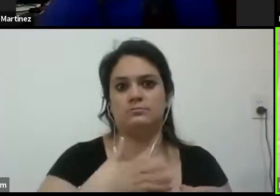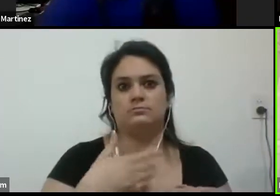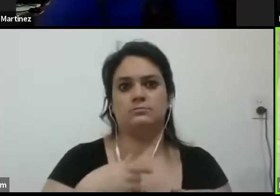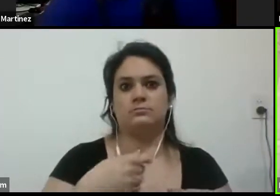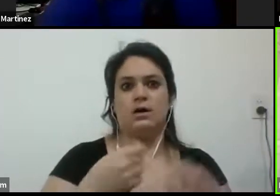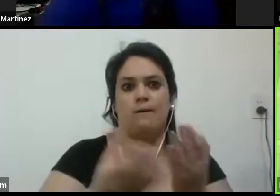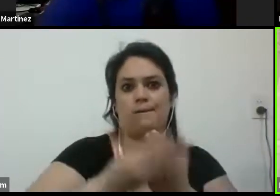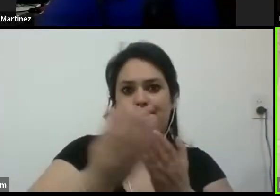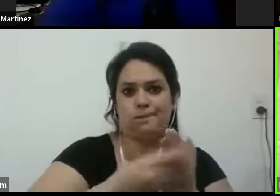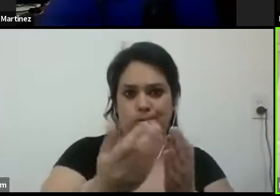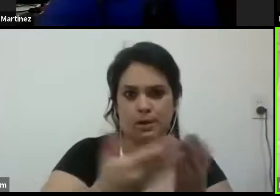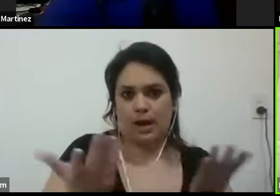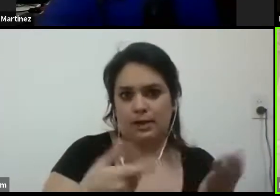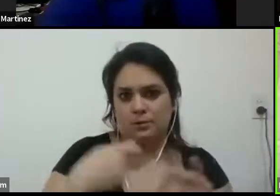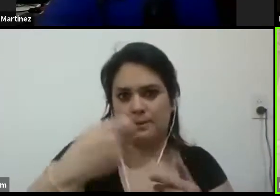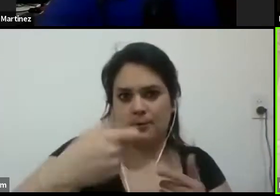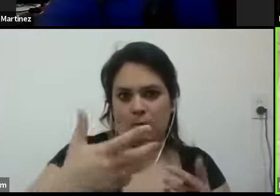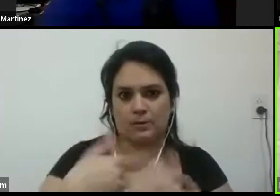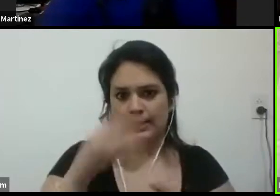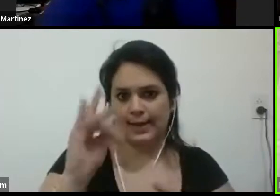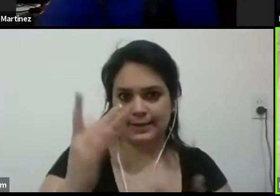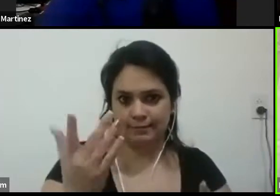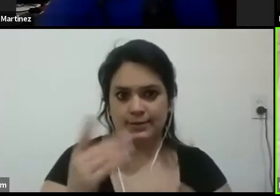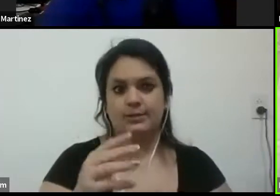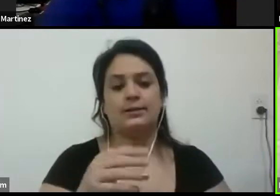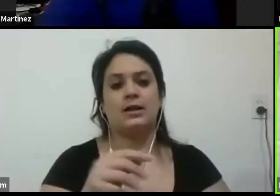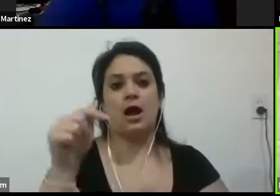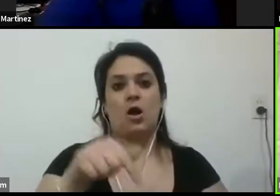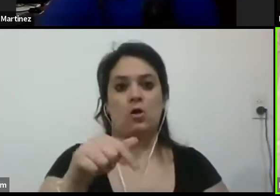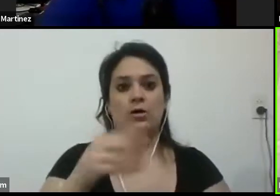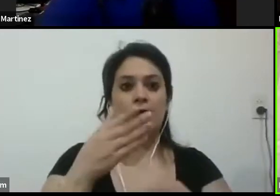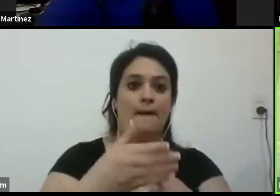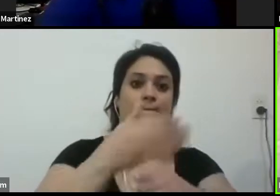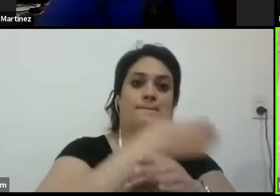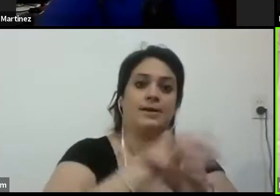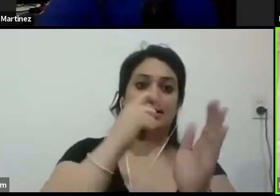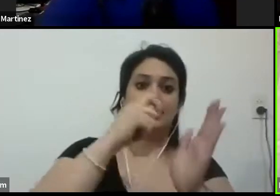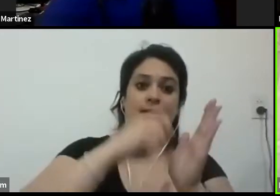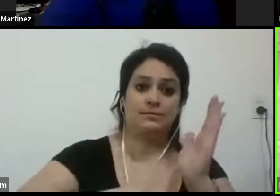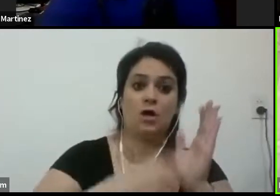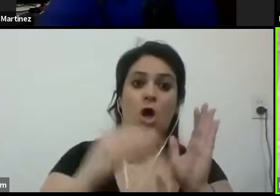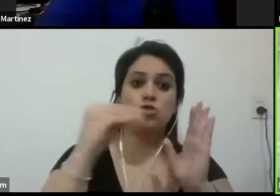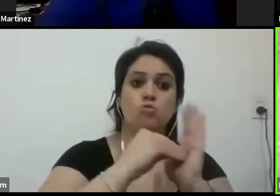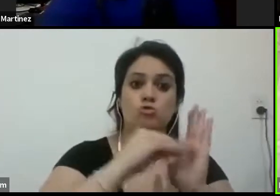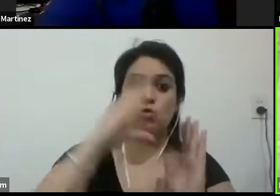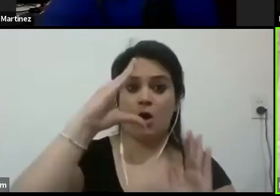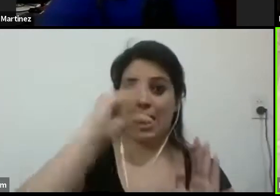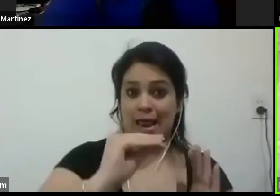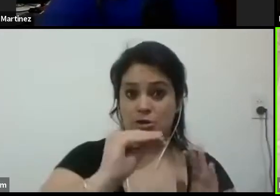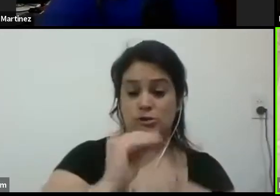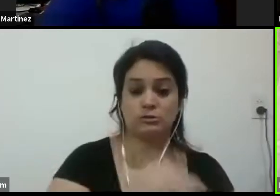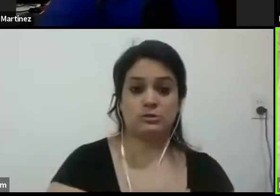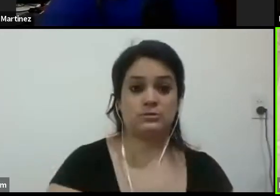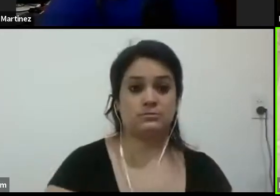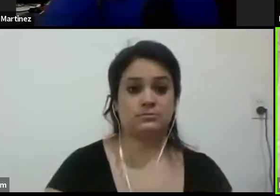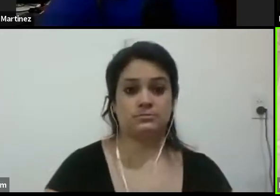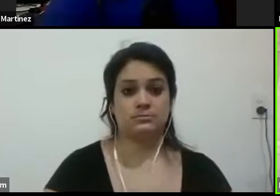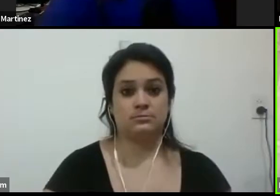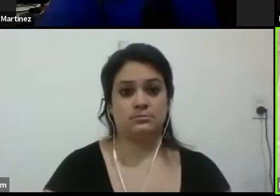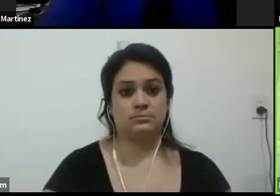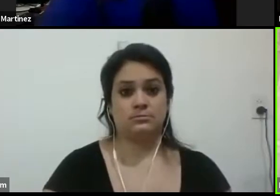sus cuotas entonces hemos abierto una preinscripción a un turno vespertino que se va a llevar adelante